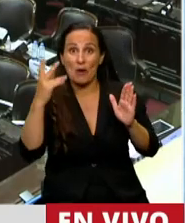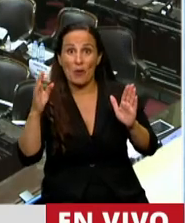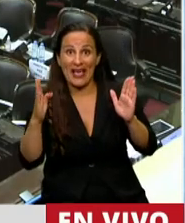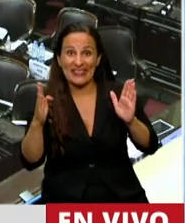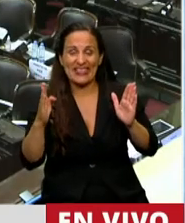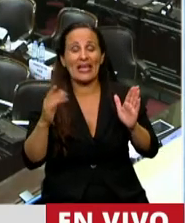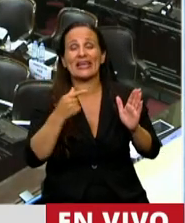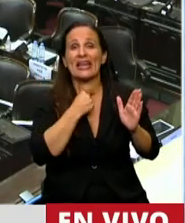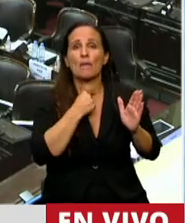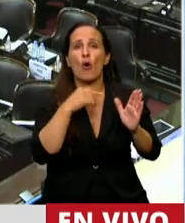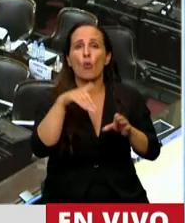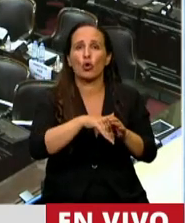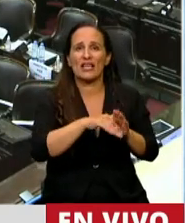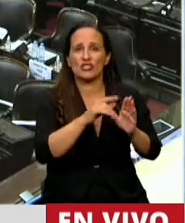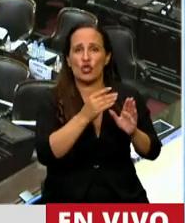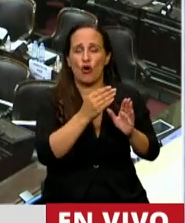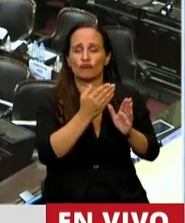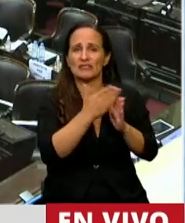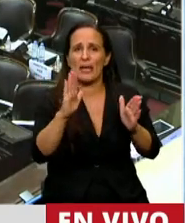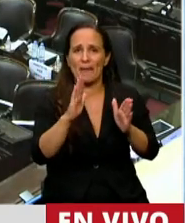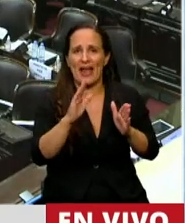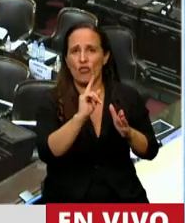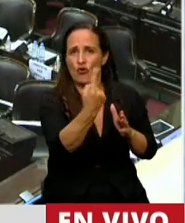se vote por separado y que se vote de manera